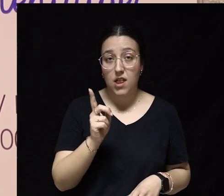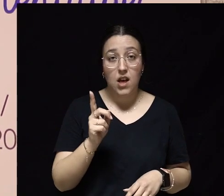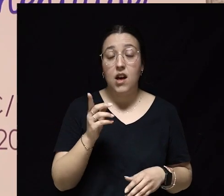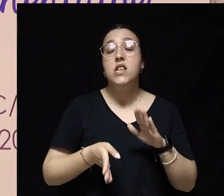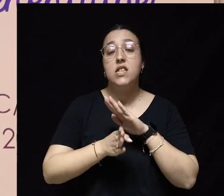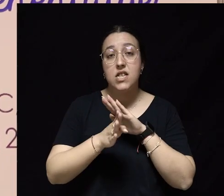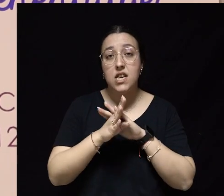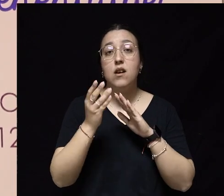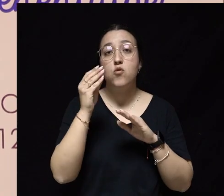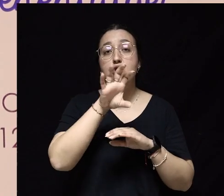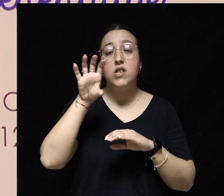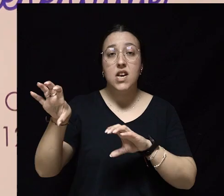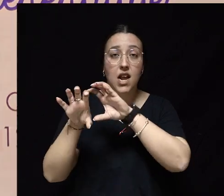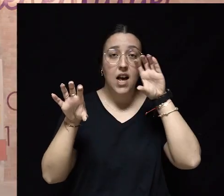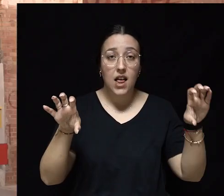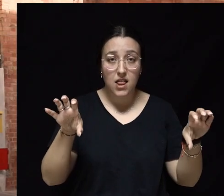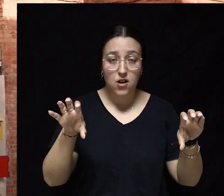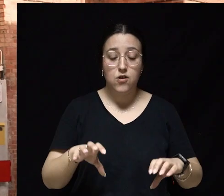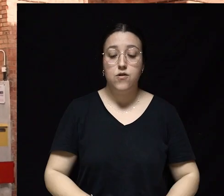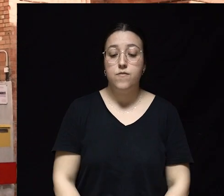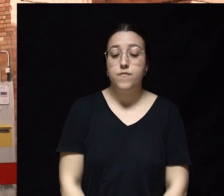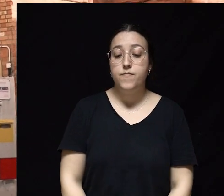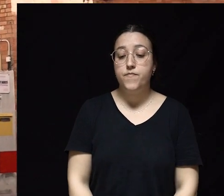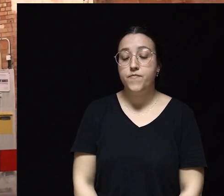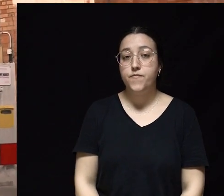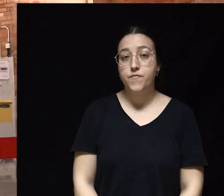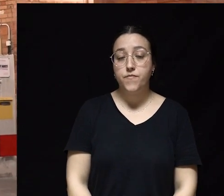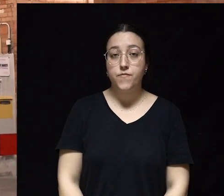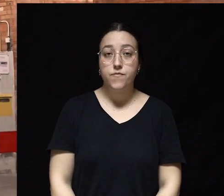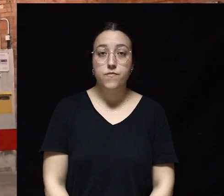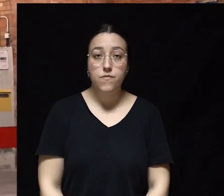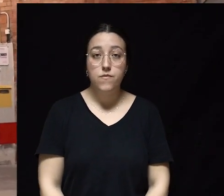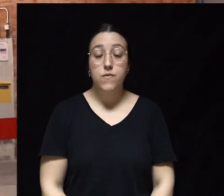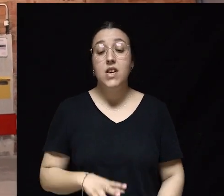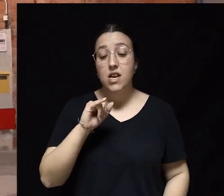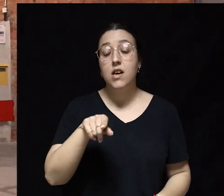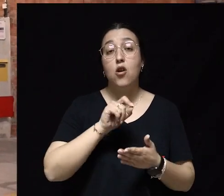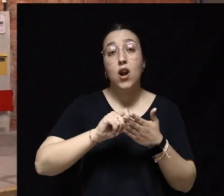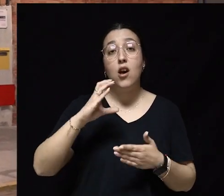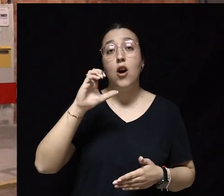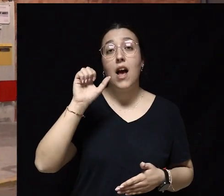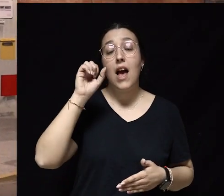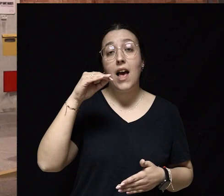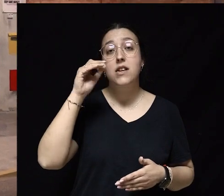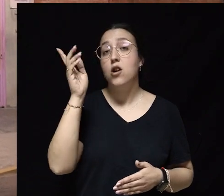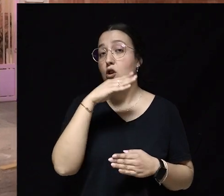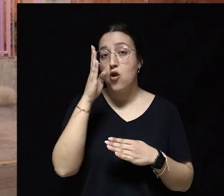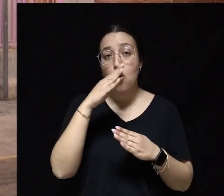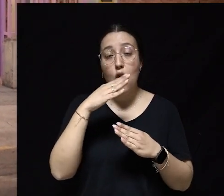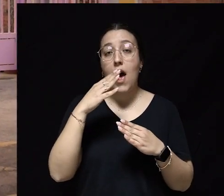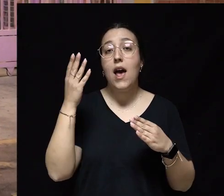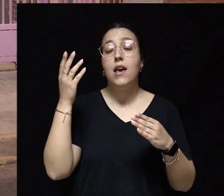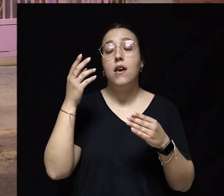nos indica que nuestro sistema educativo no tiene todavía la flexibilidad suficiente para compensar desventajas